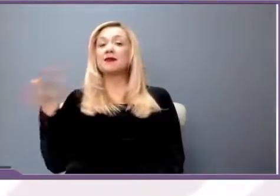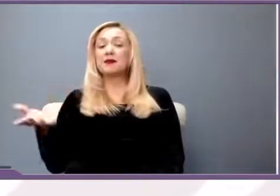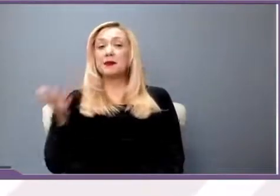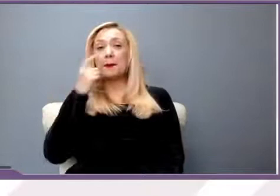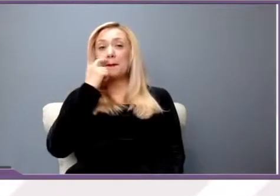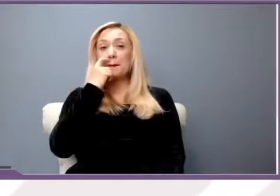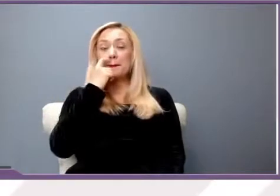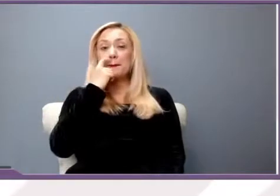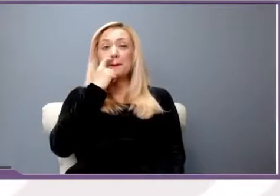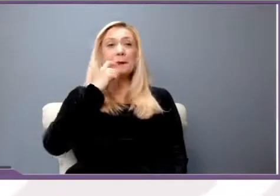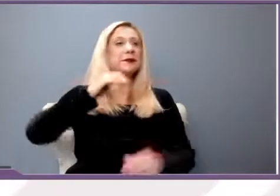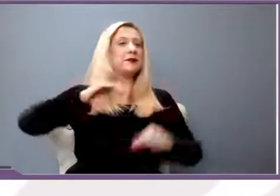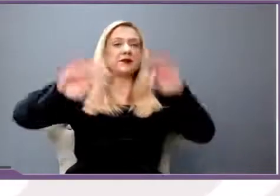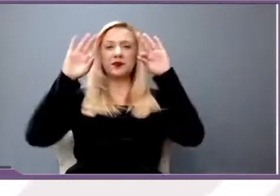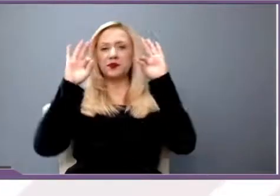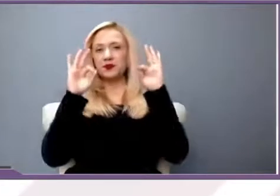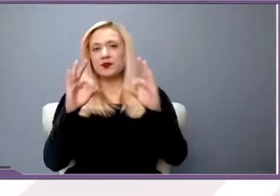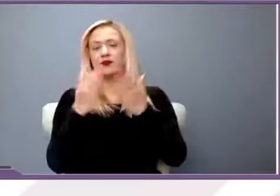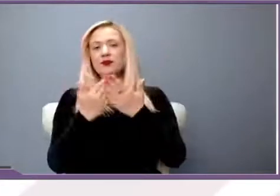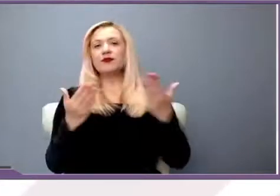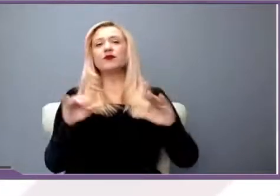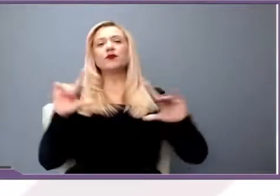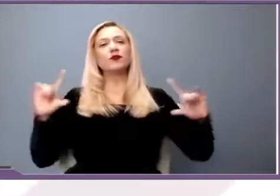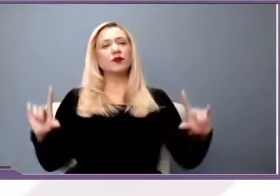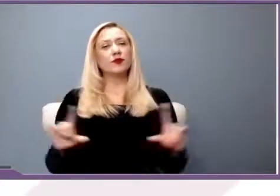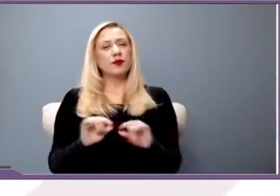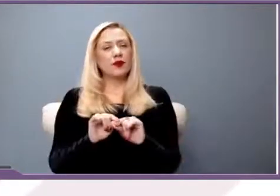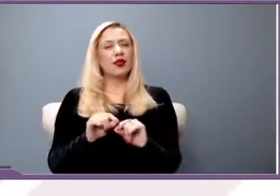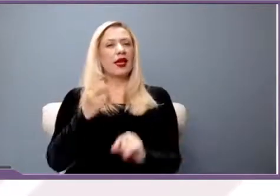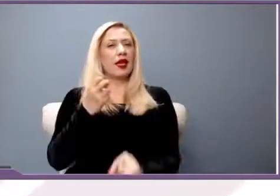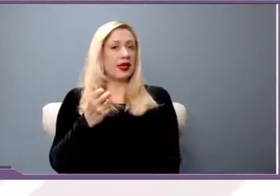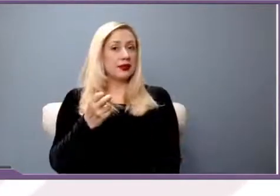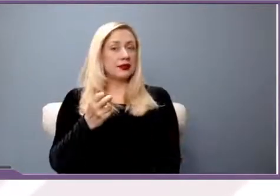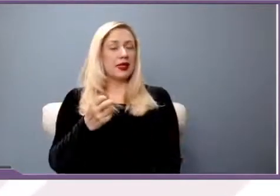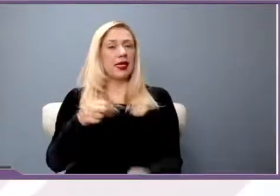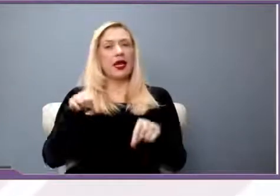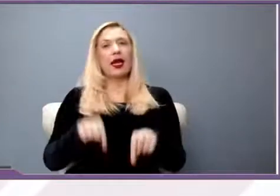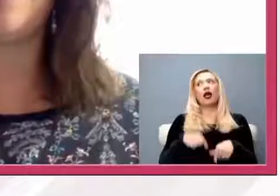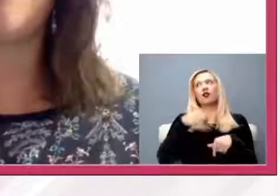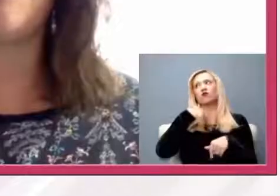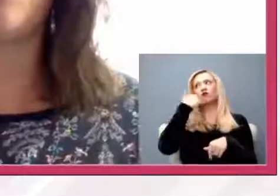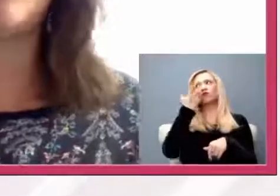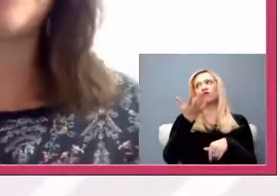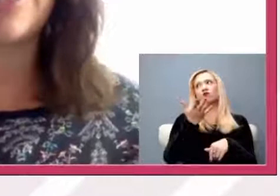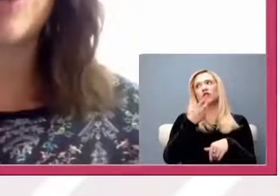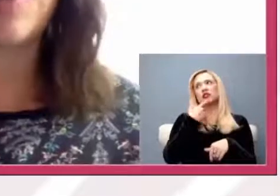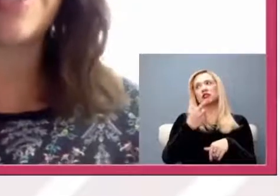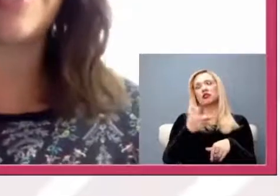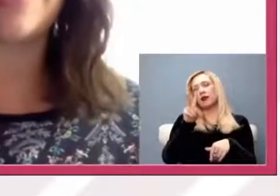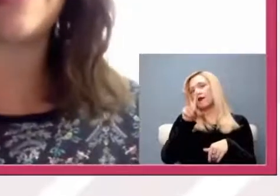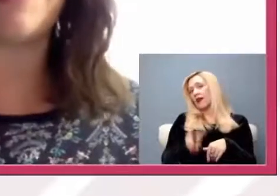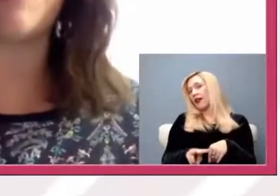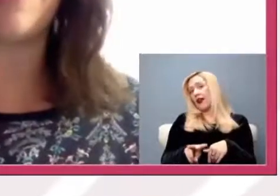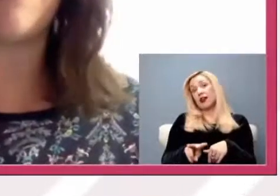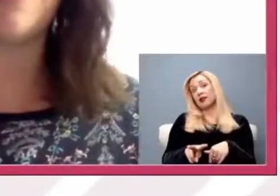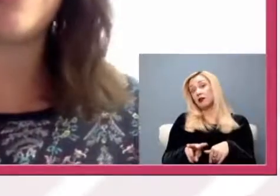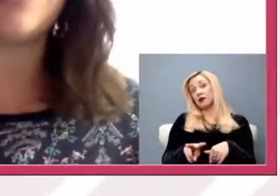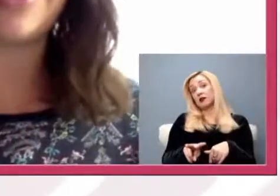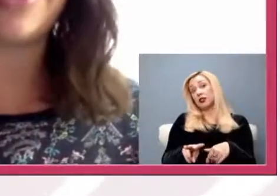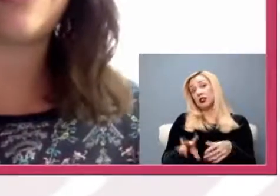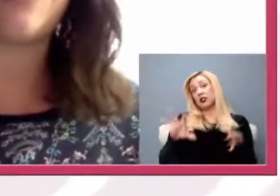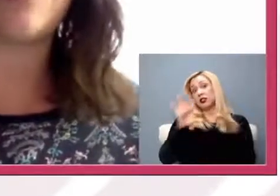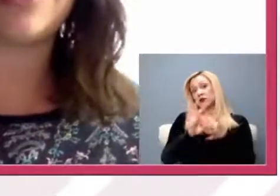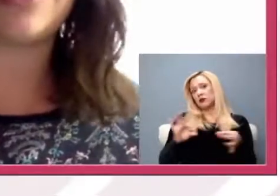Perfecto. Entonces, pues para resumir un poco este bloque, ¿no? Volvemos a retomar esta primera